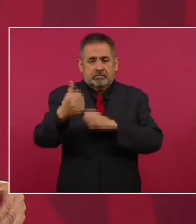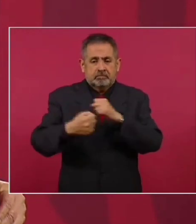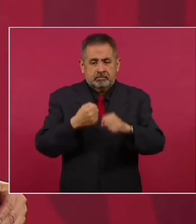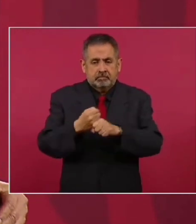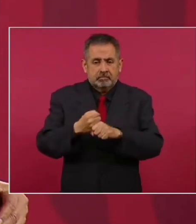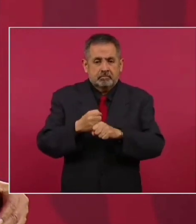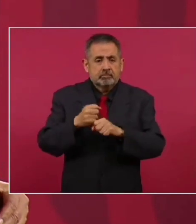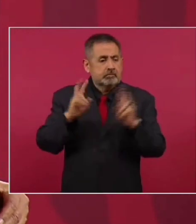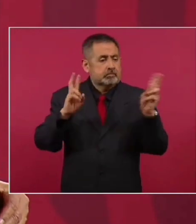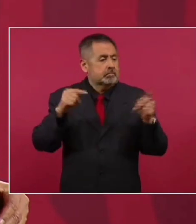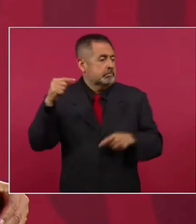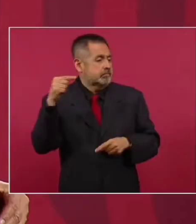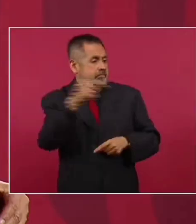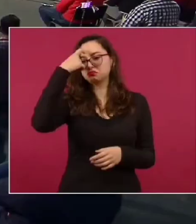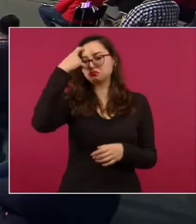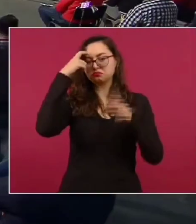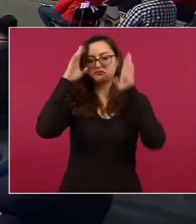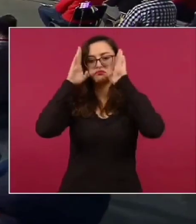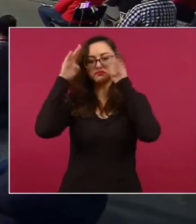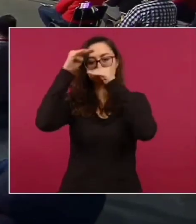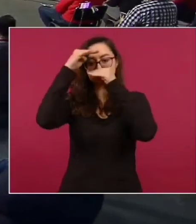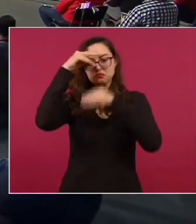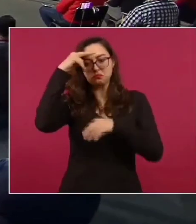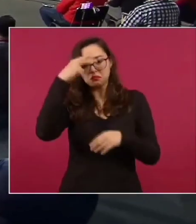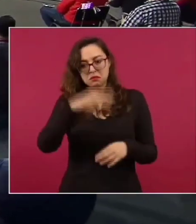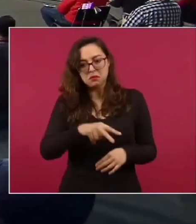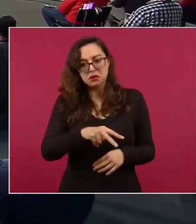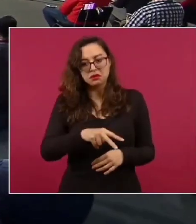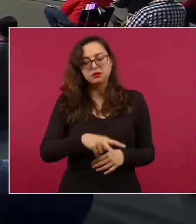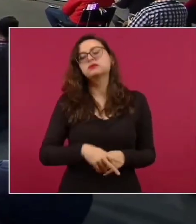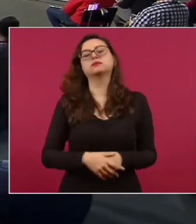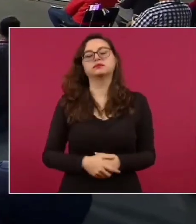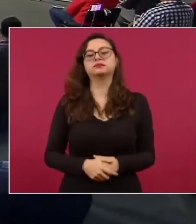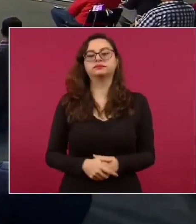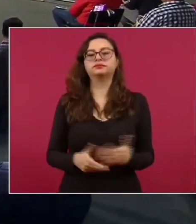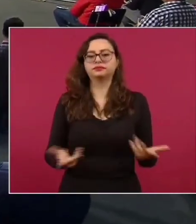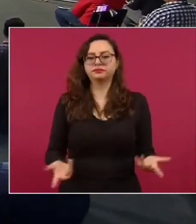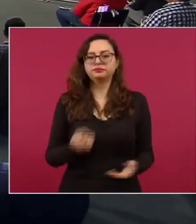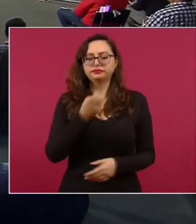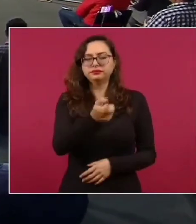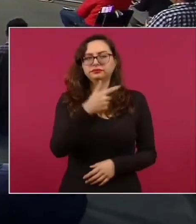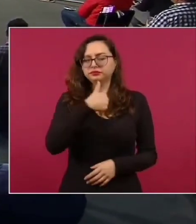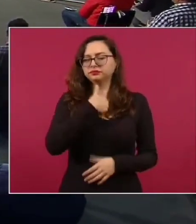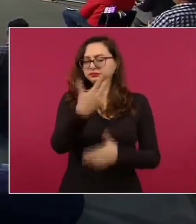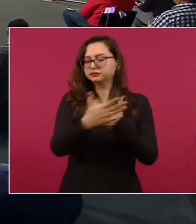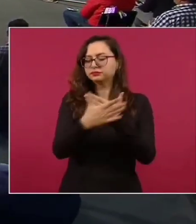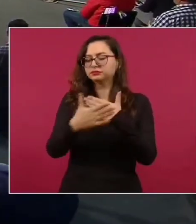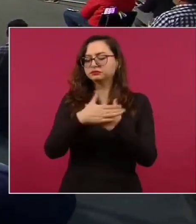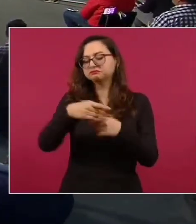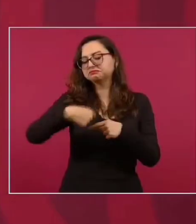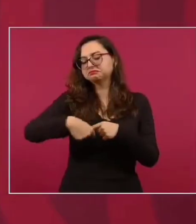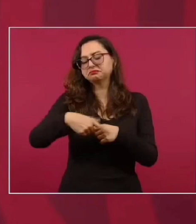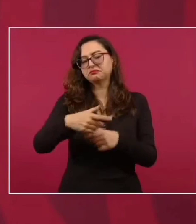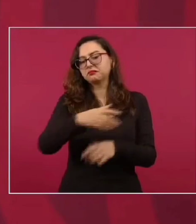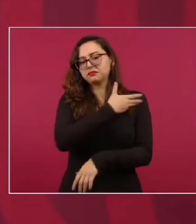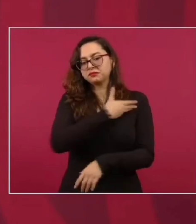pensamiento conservador en México. Entonces, algo así voy a hacer, pero